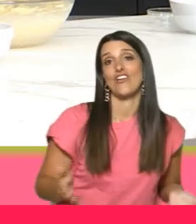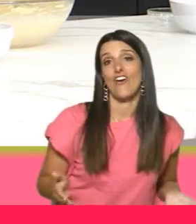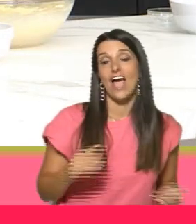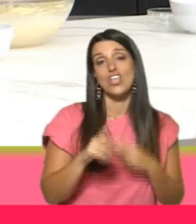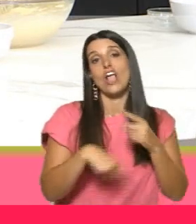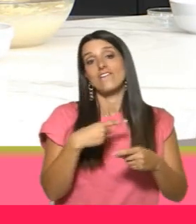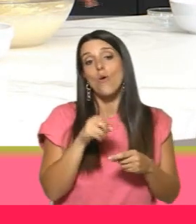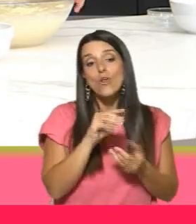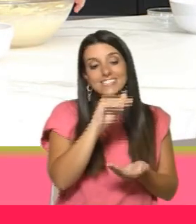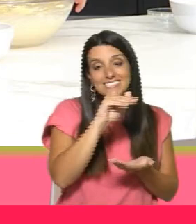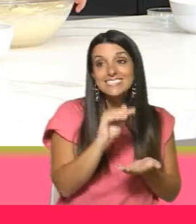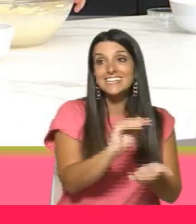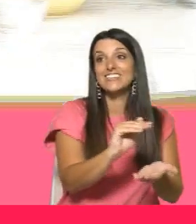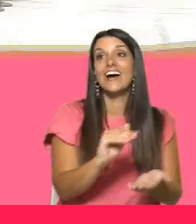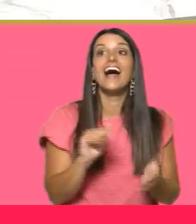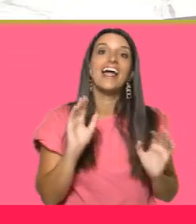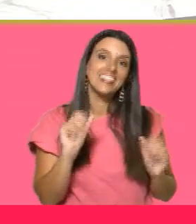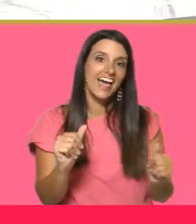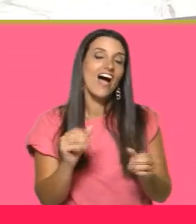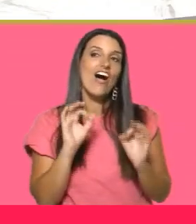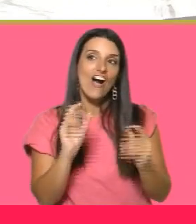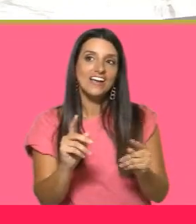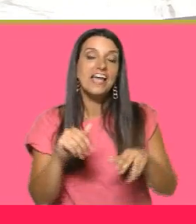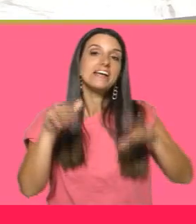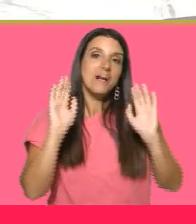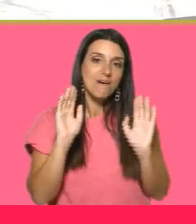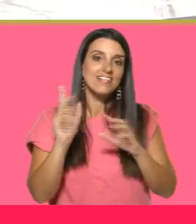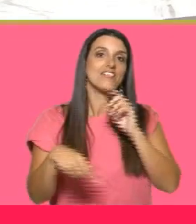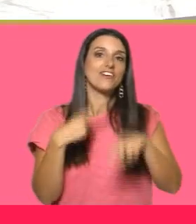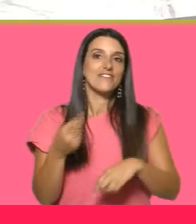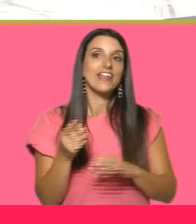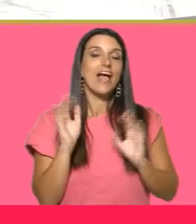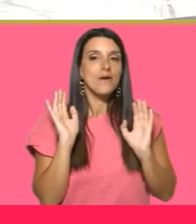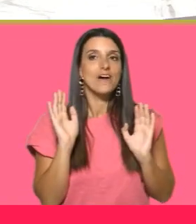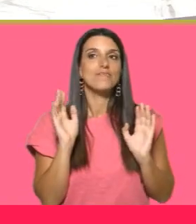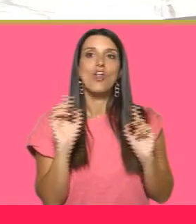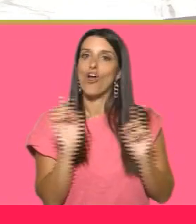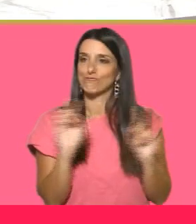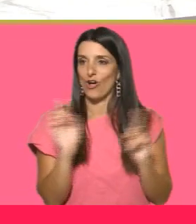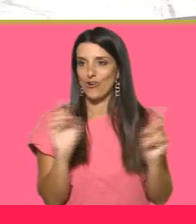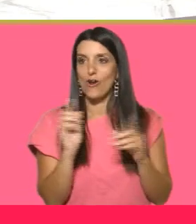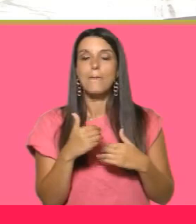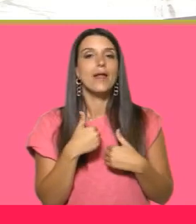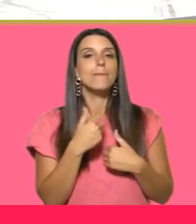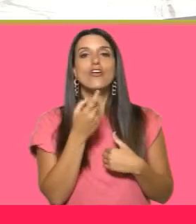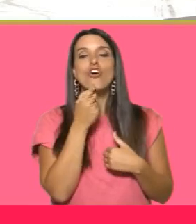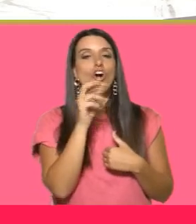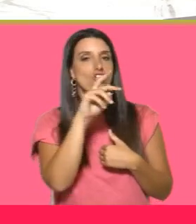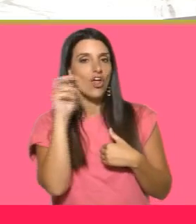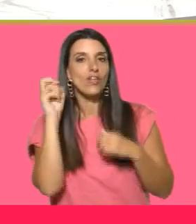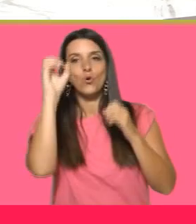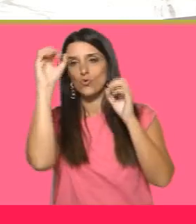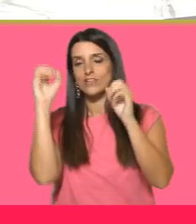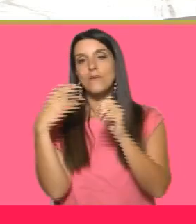viene. Algo chiquito. Bueno, a lo mejor hacemos algo de eso. Excelente. Así que bueno, ya saben, pueden pasar por Navife. Para mí rojo, dorado y las luces del